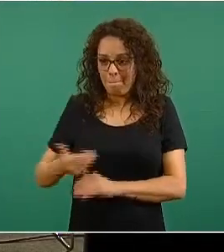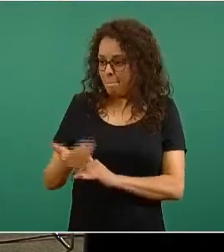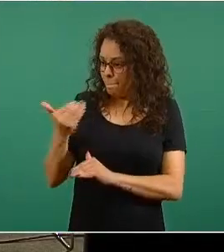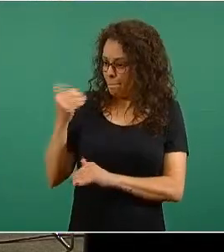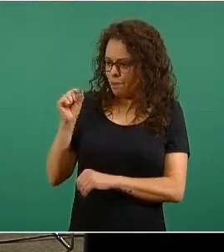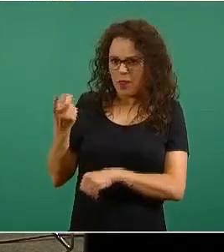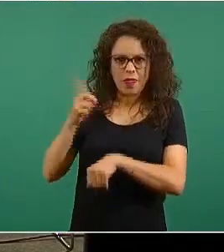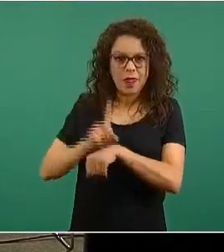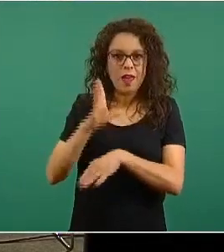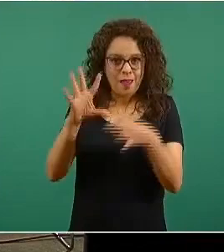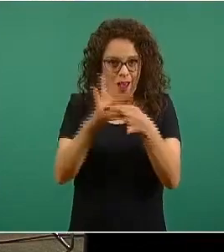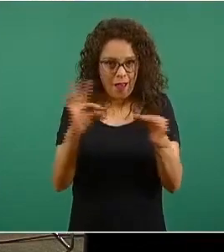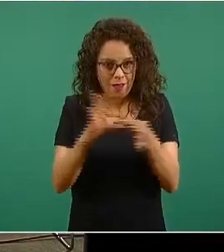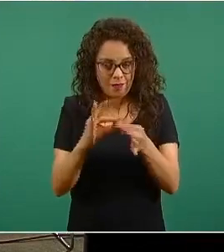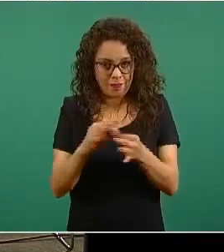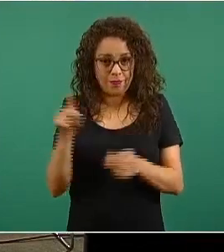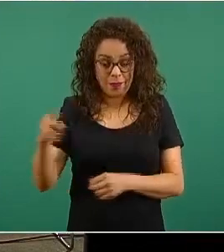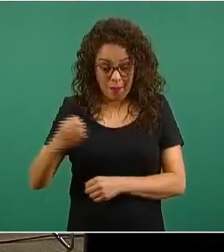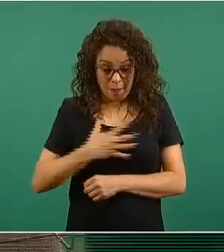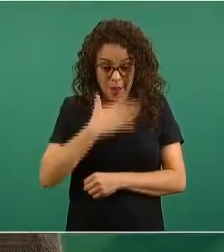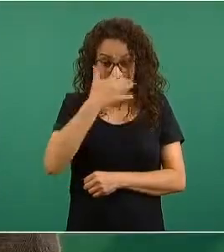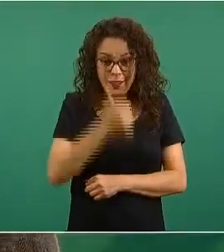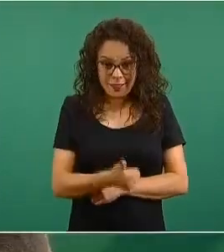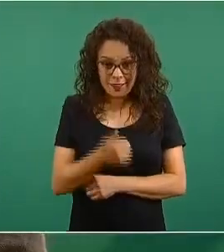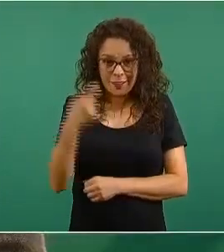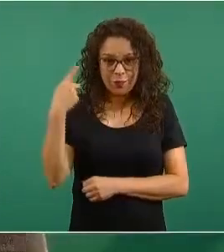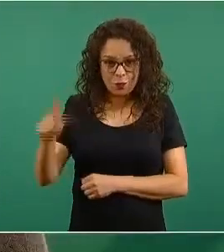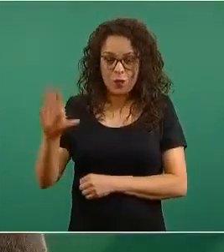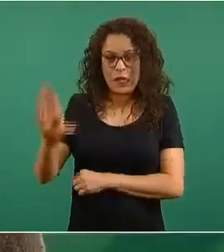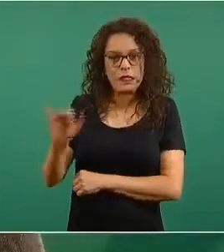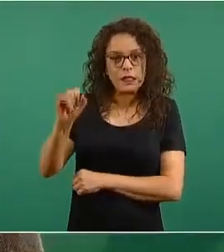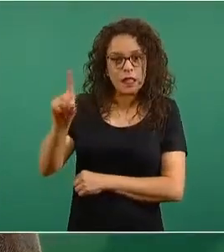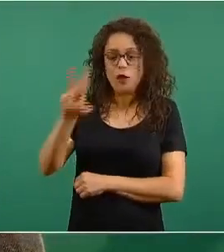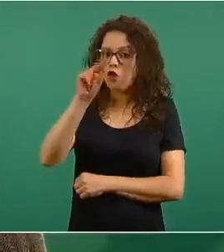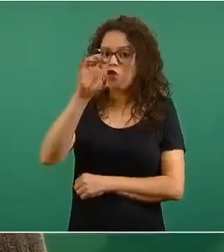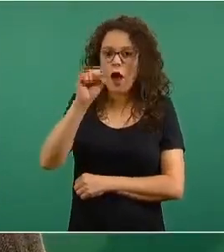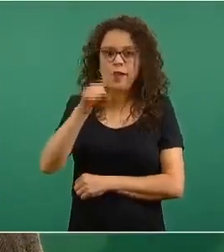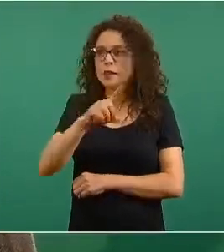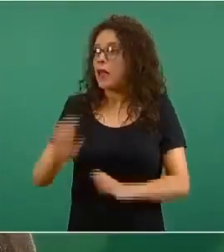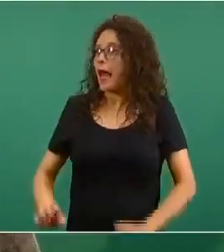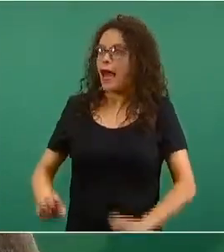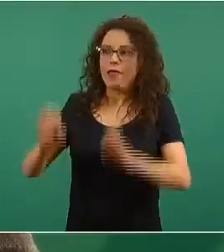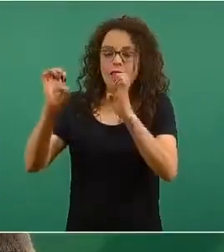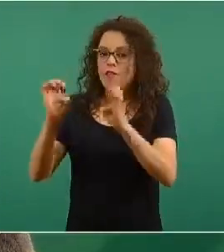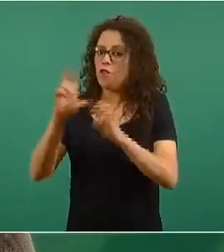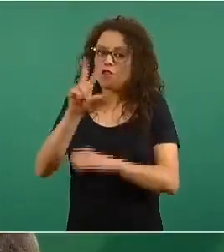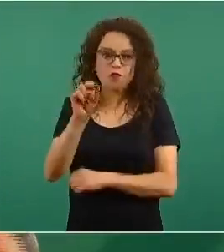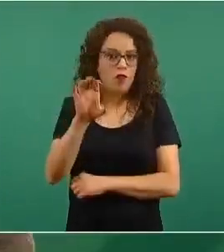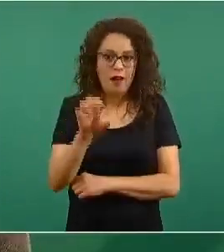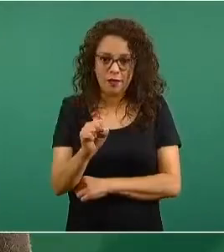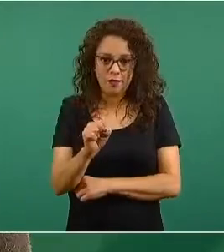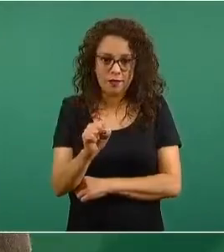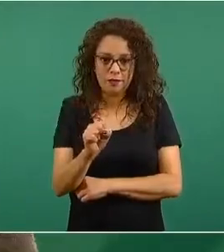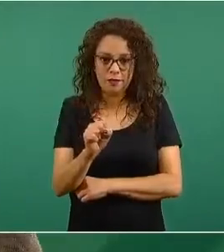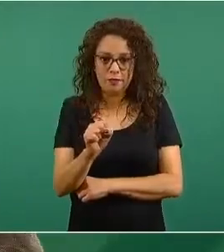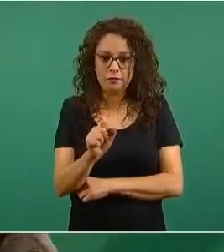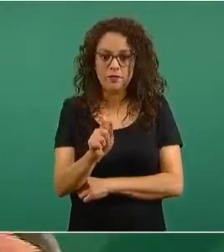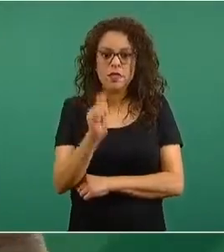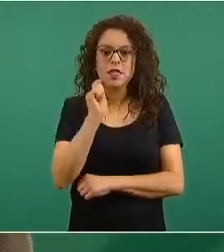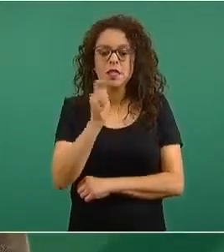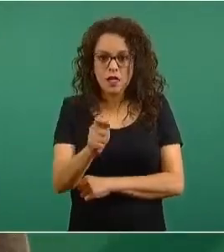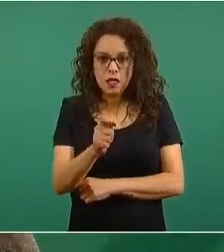integradores del bienestar no son edificios, no son instalaciones físicas, son colectividades,